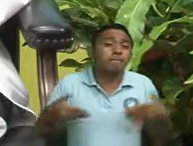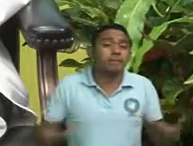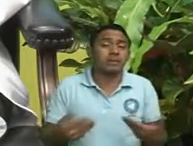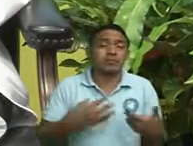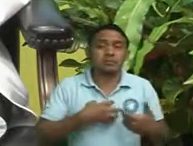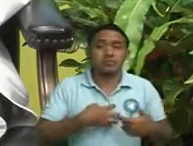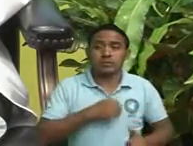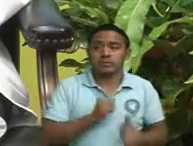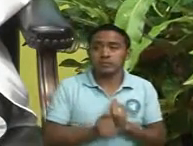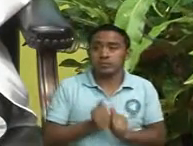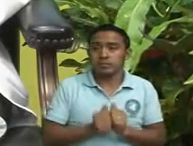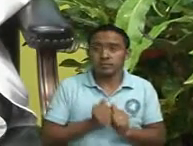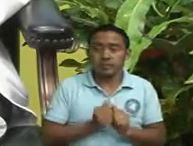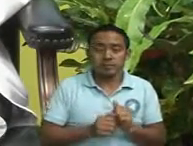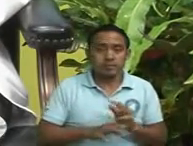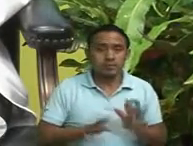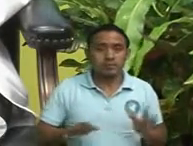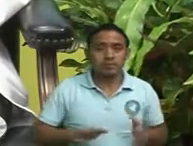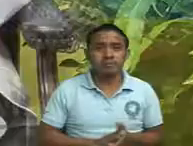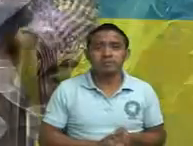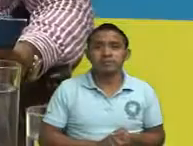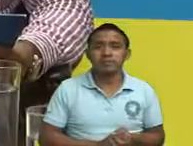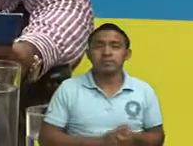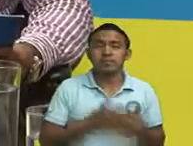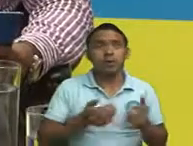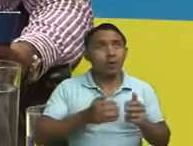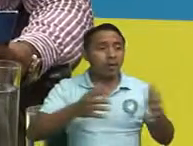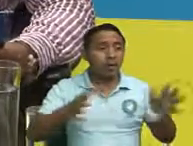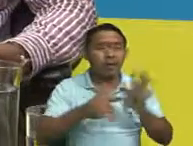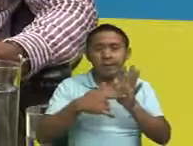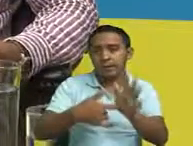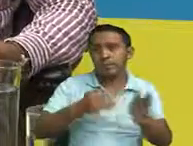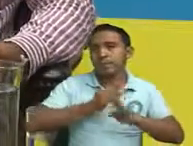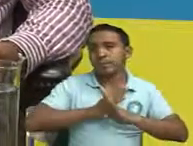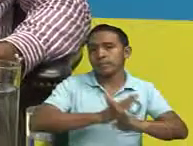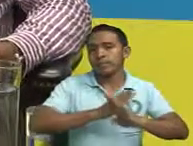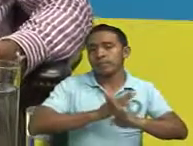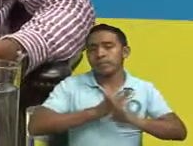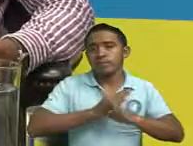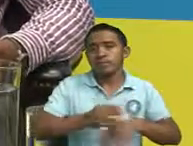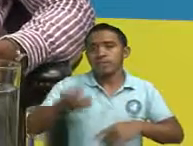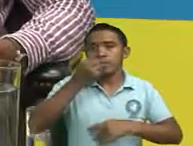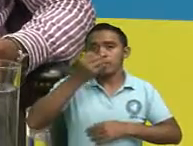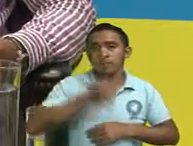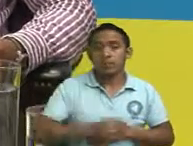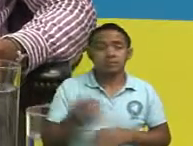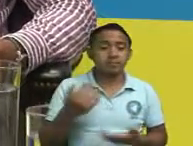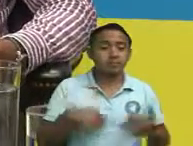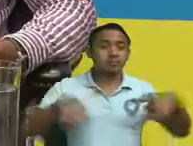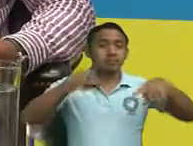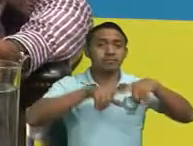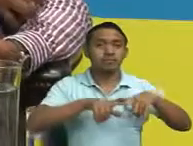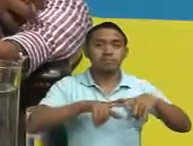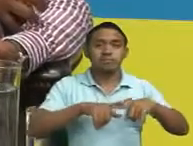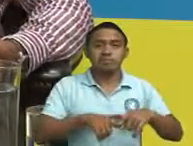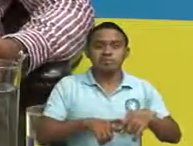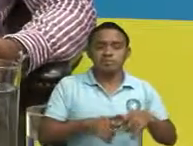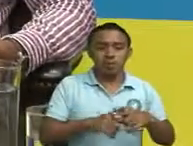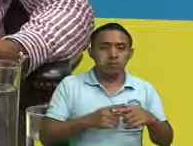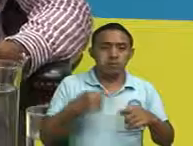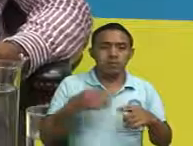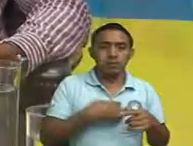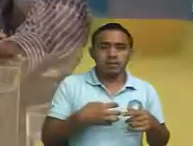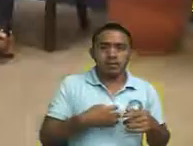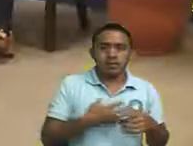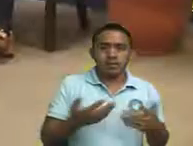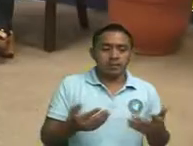evitar problemas y trastornos, ¿ya? Precisamente para evitar que, por ejemplo, en el almuerzo se coma más que en el desayuno, y es